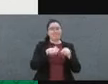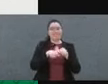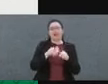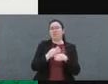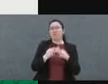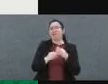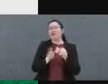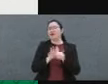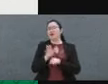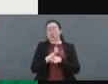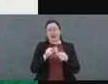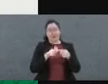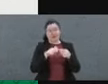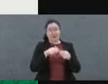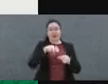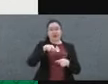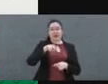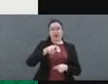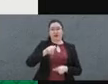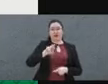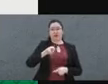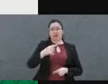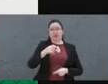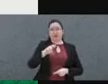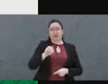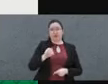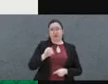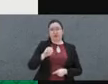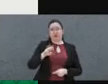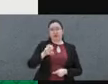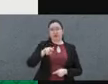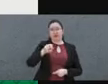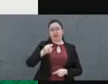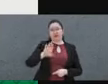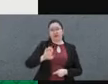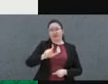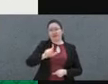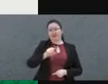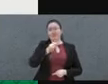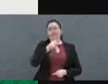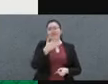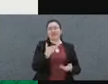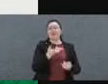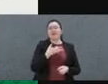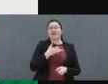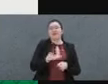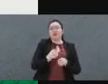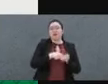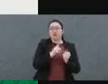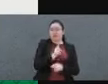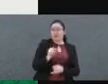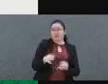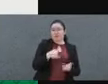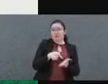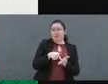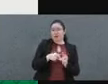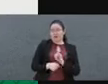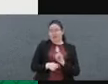Primero, nitrógeno amoniacal, que se hace en estos areadores que tenemos a su lado